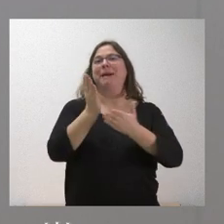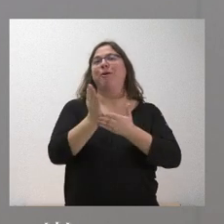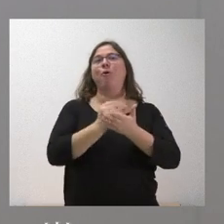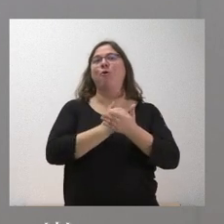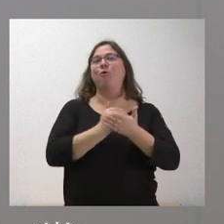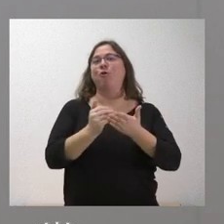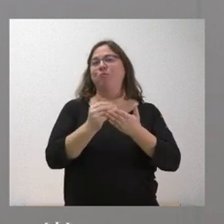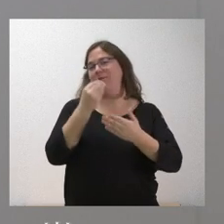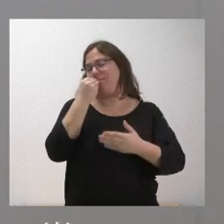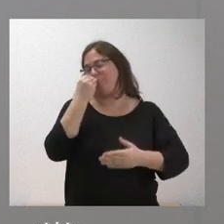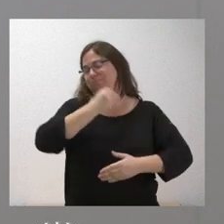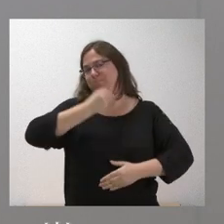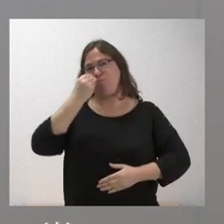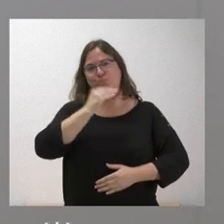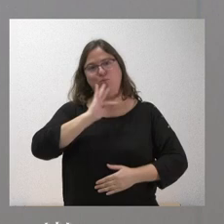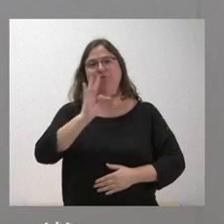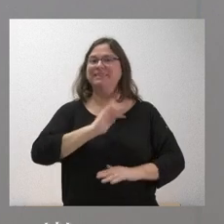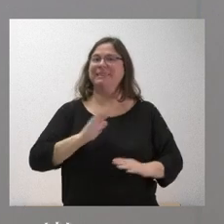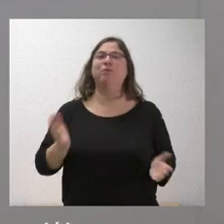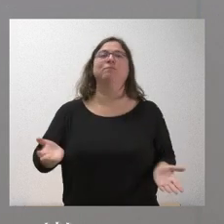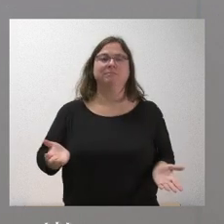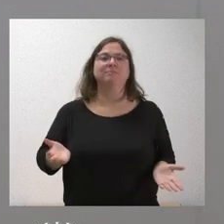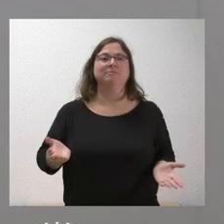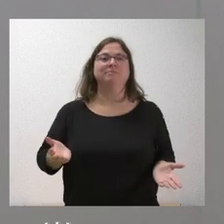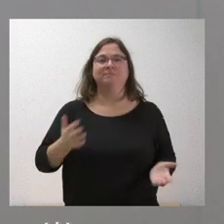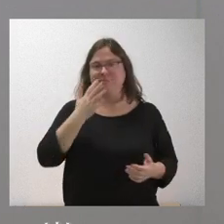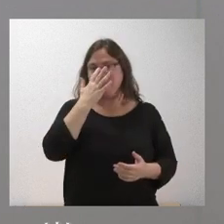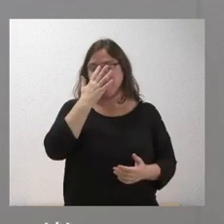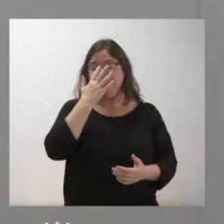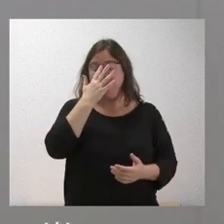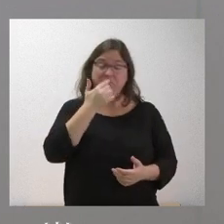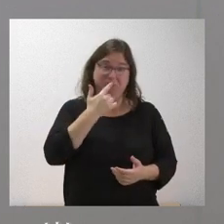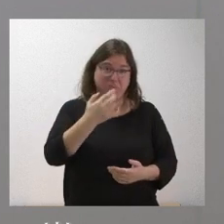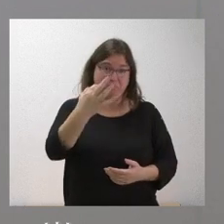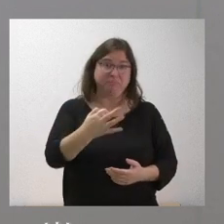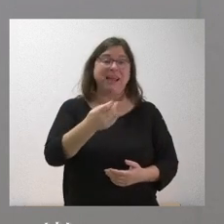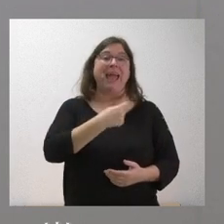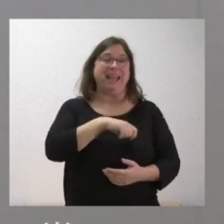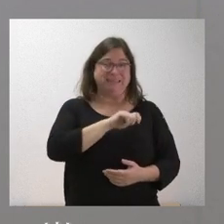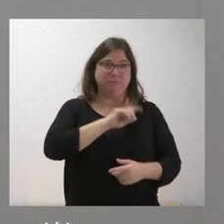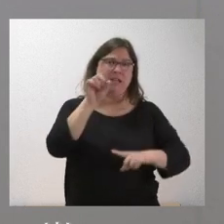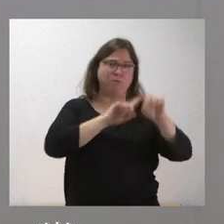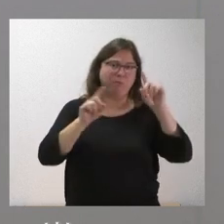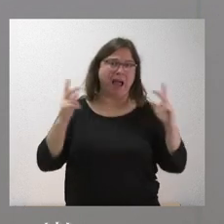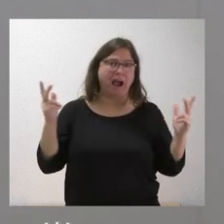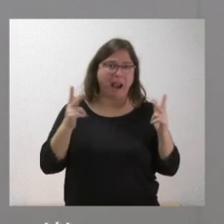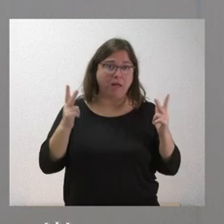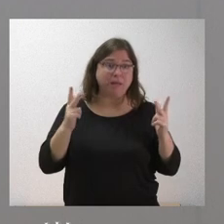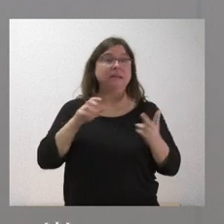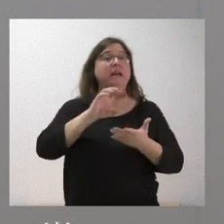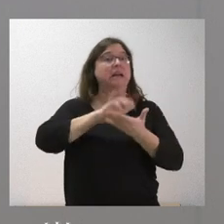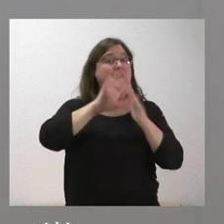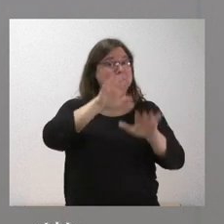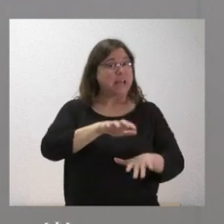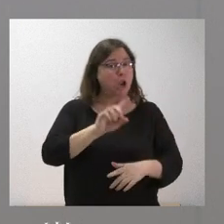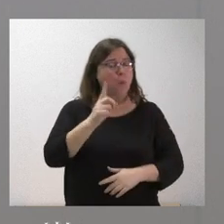unos aspectos muy positivos a poner de manifiesto y yo desde aquí lo reflejo en España hay problemas gravísimos si el problema fundamental de Castilla y león